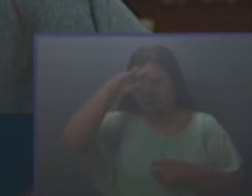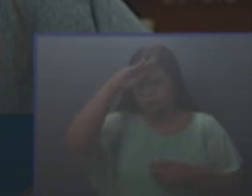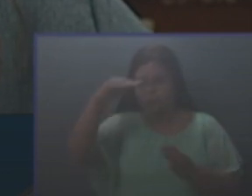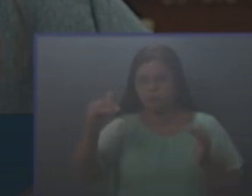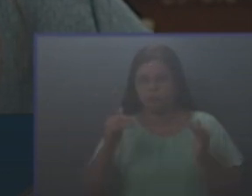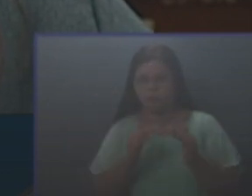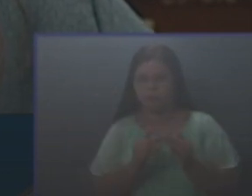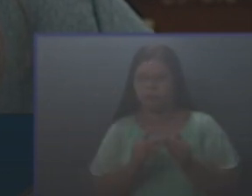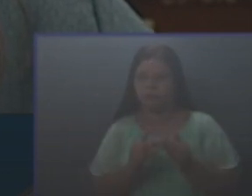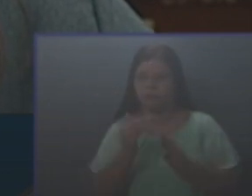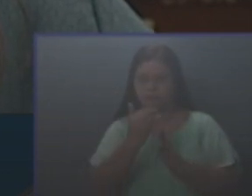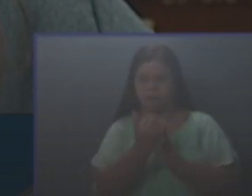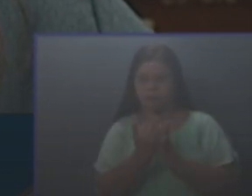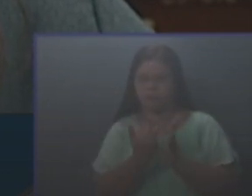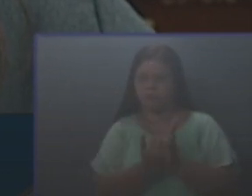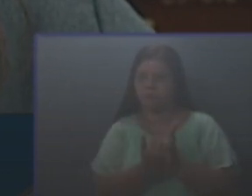negra.